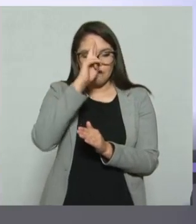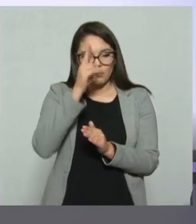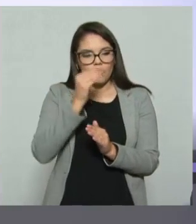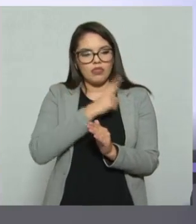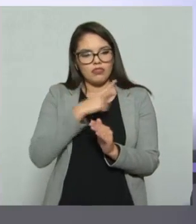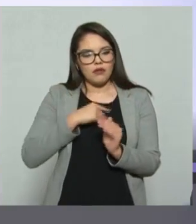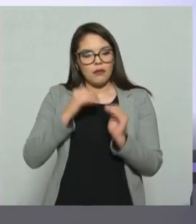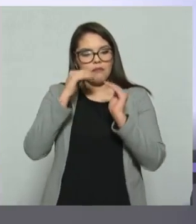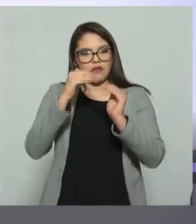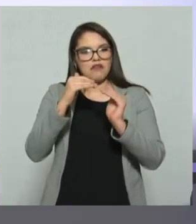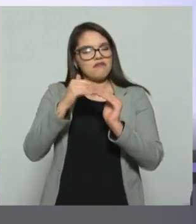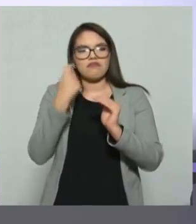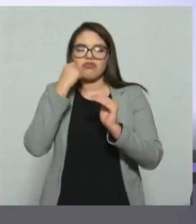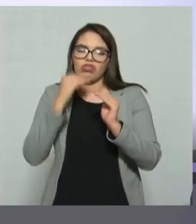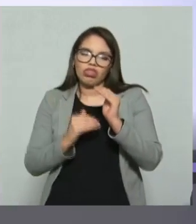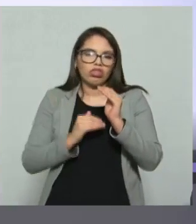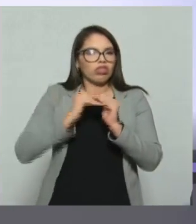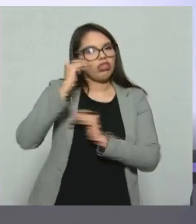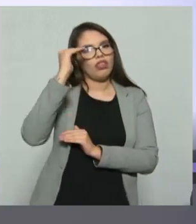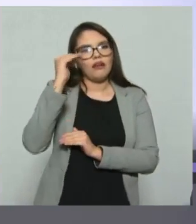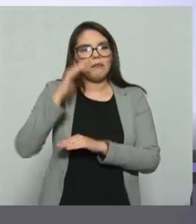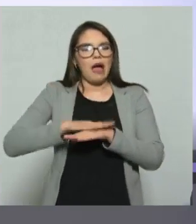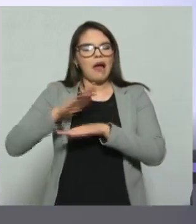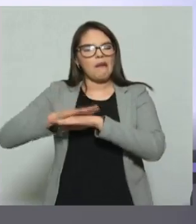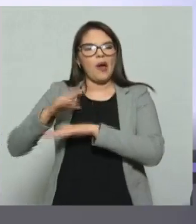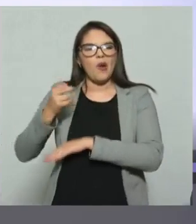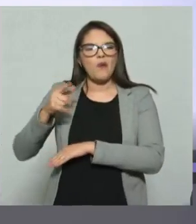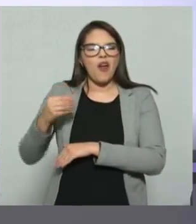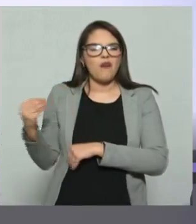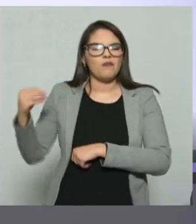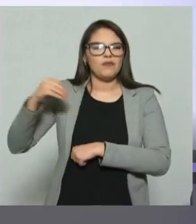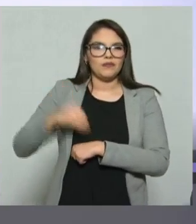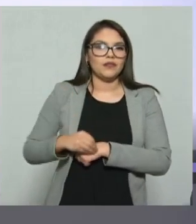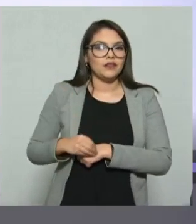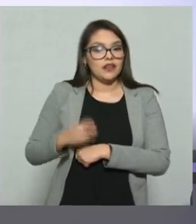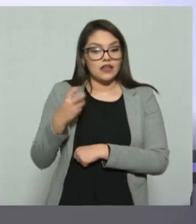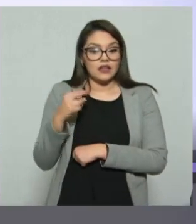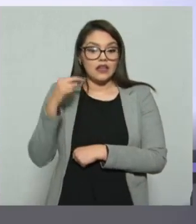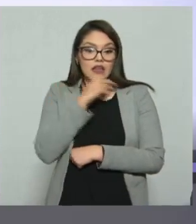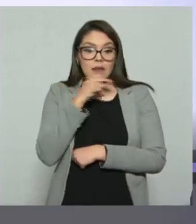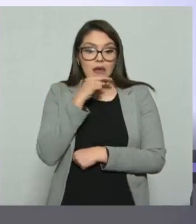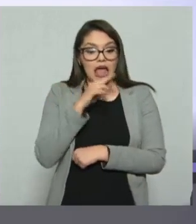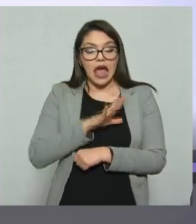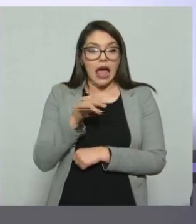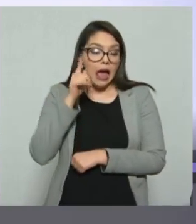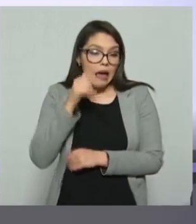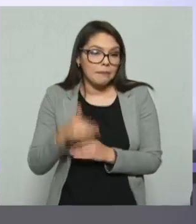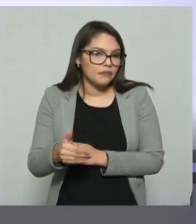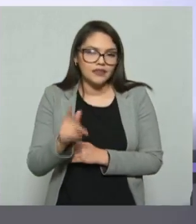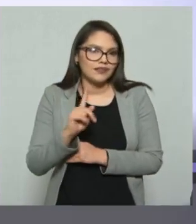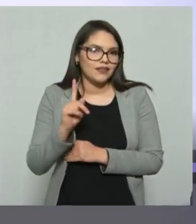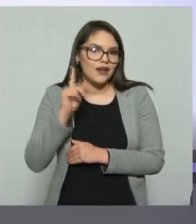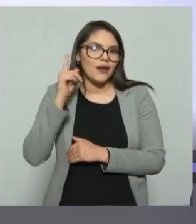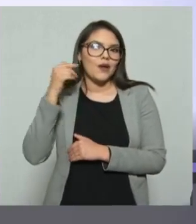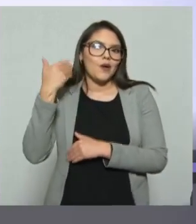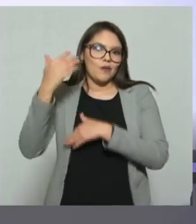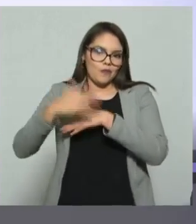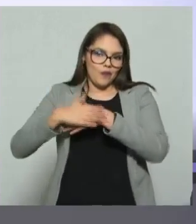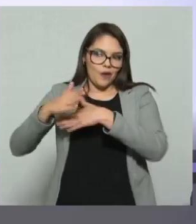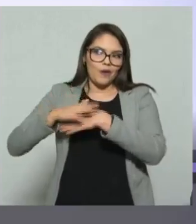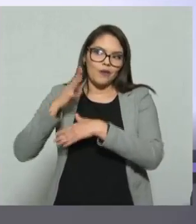alimentos. Y te digo, sin embargo, el efecto no es a corto plazo, pero sí tienen un efecto en el cuerpo